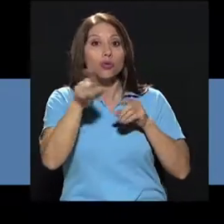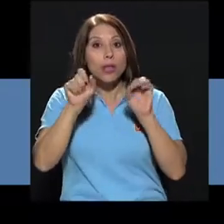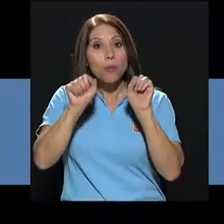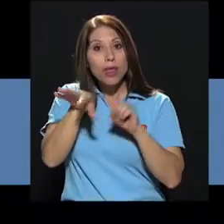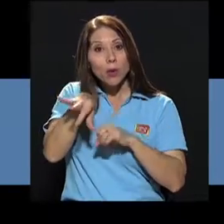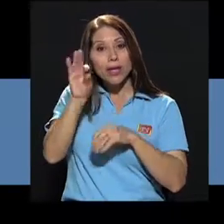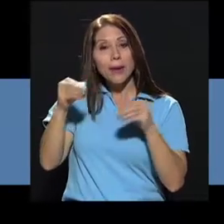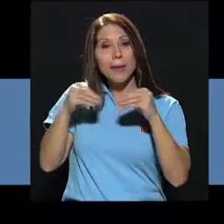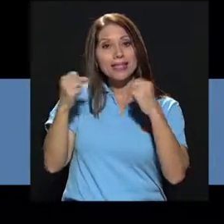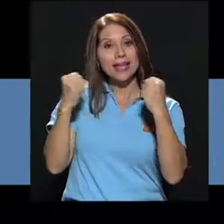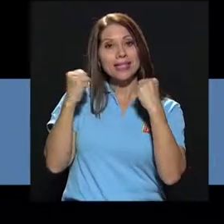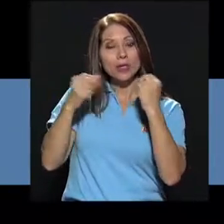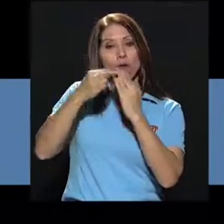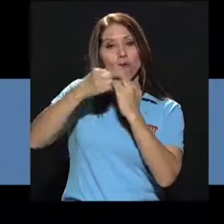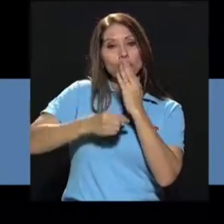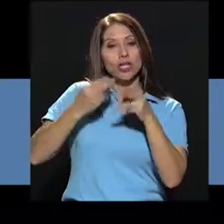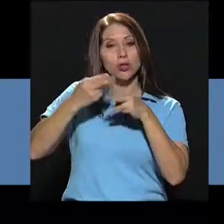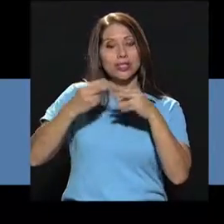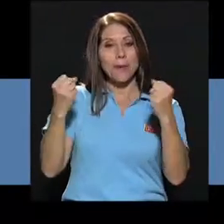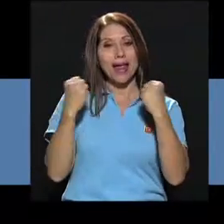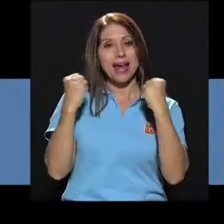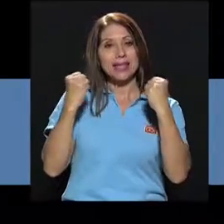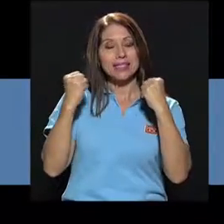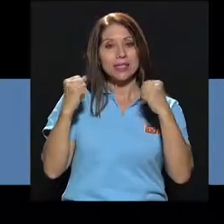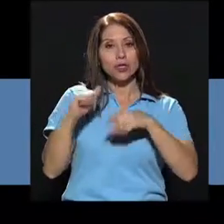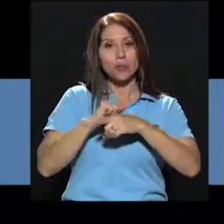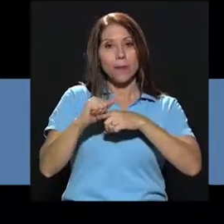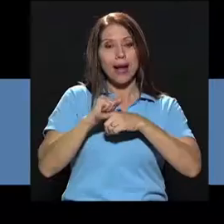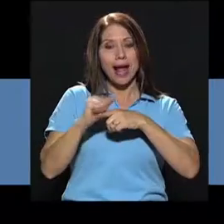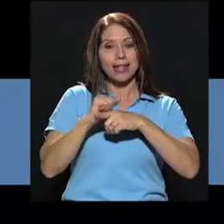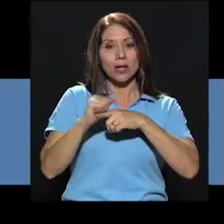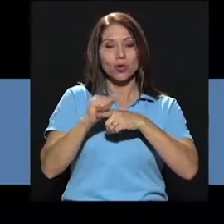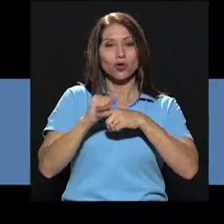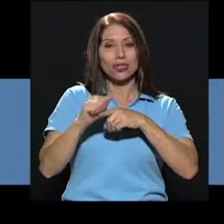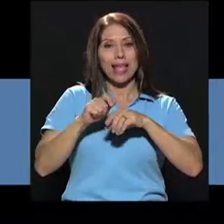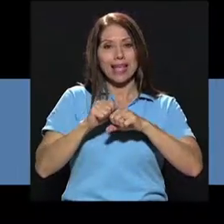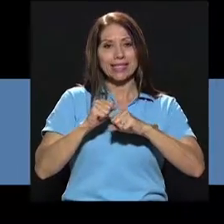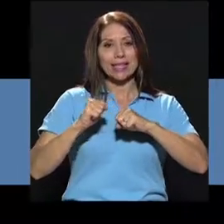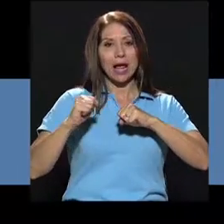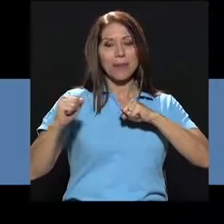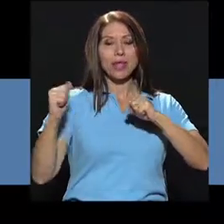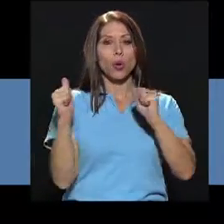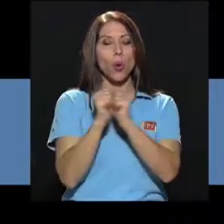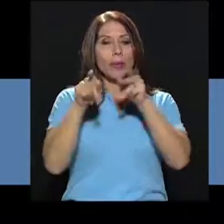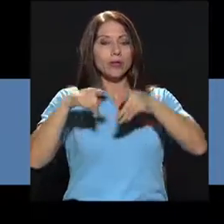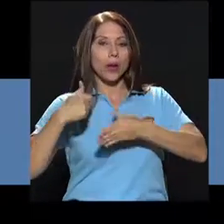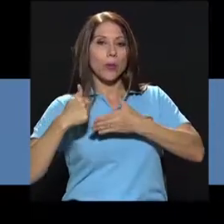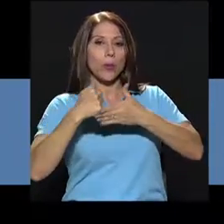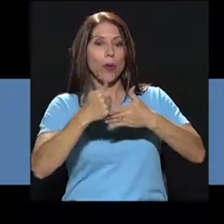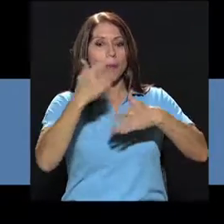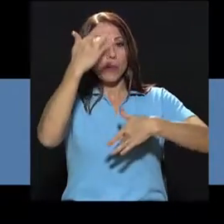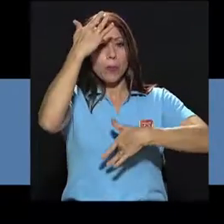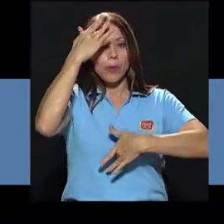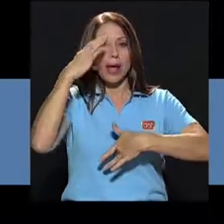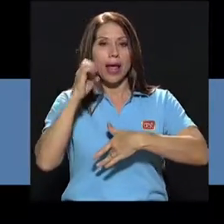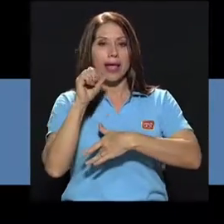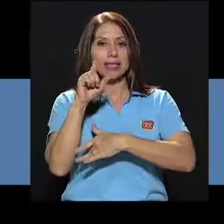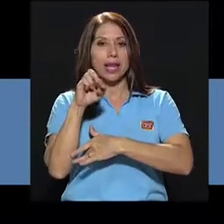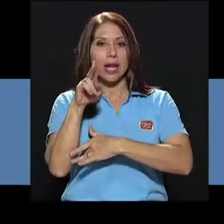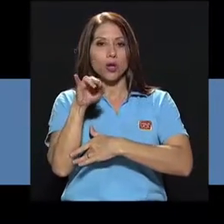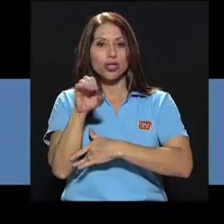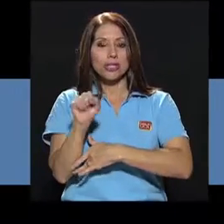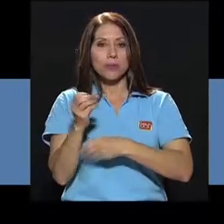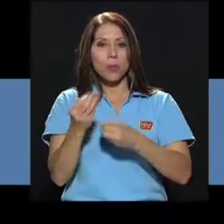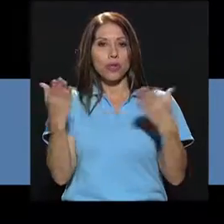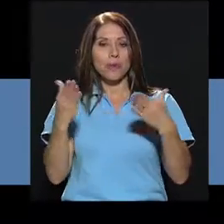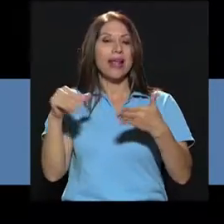más ejercicios en el folleto Ejercicios prácticos de estiramiento con un ayudante para personas con esclerosis múltiple.